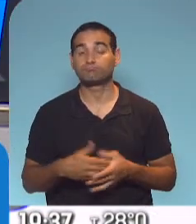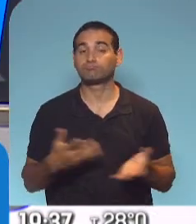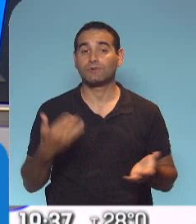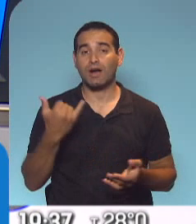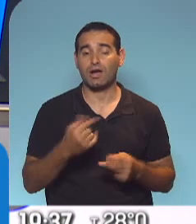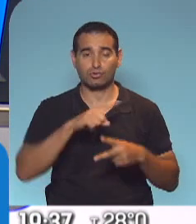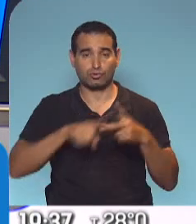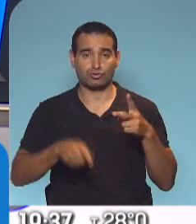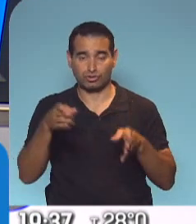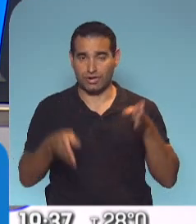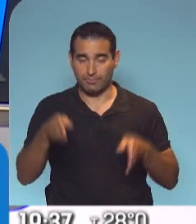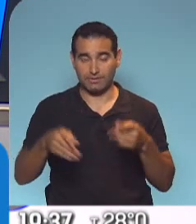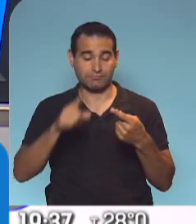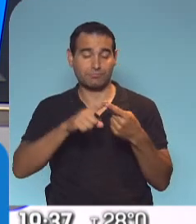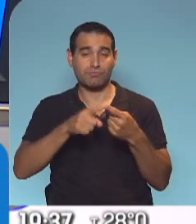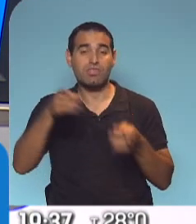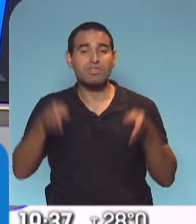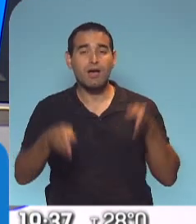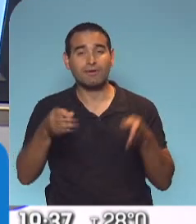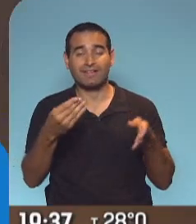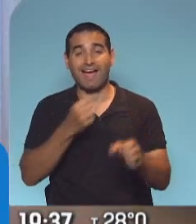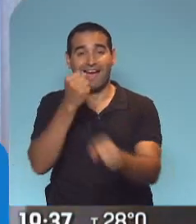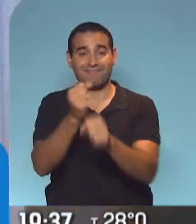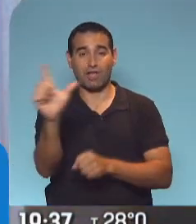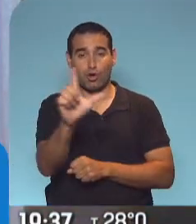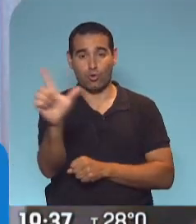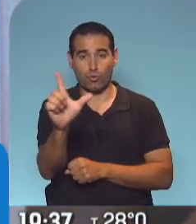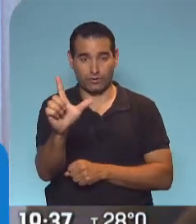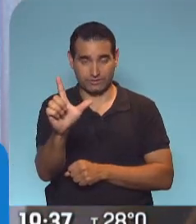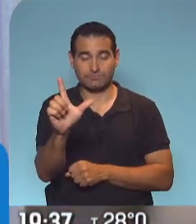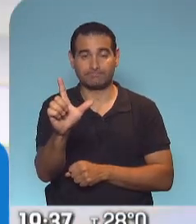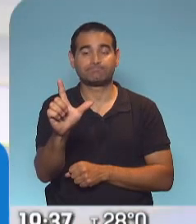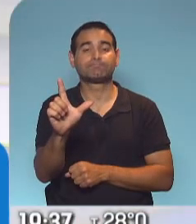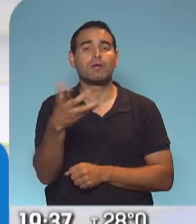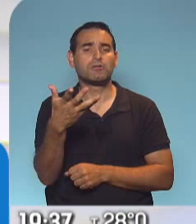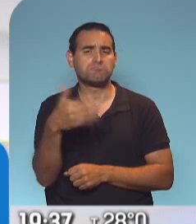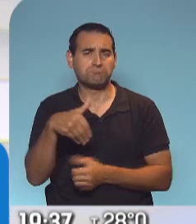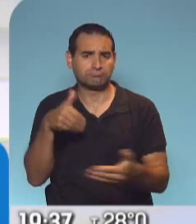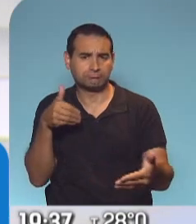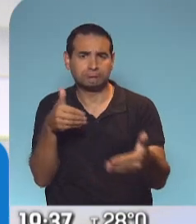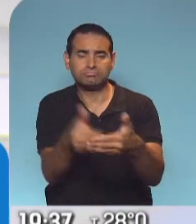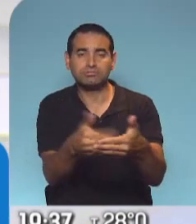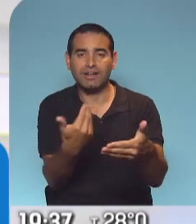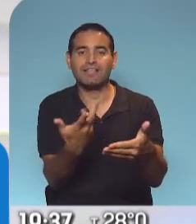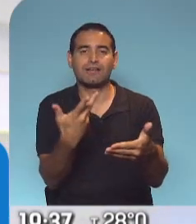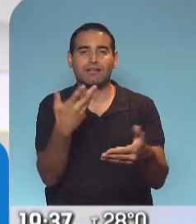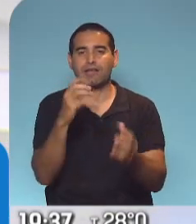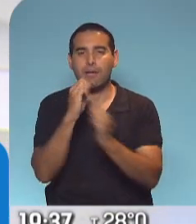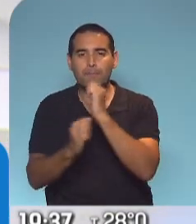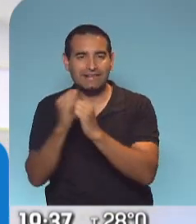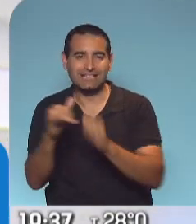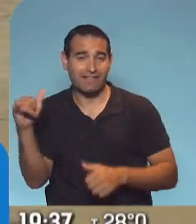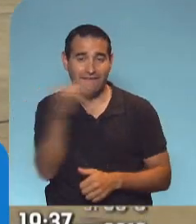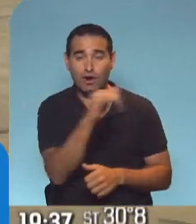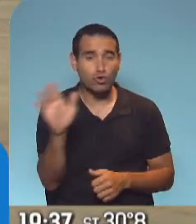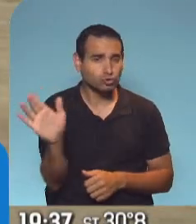dos etapas. Por un lado, una primera etapa que es hasta el lunes, inclusive, en la cual todas las aerolíneas que operan normalmente vamos